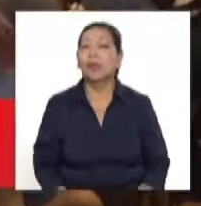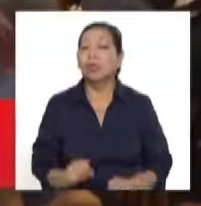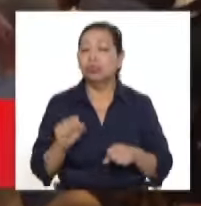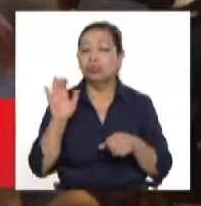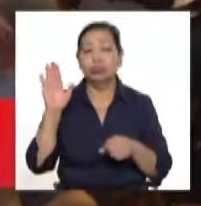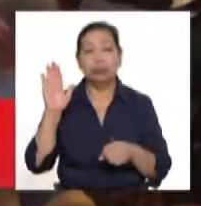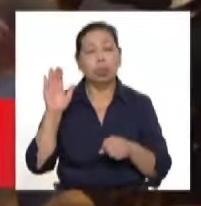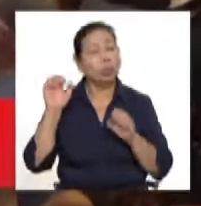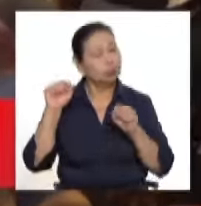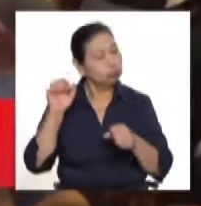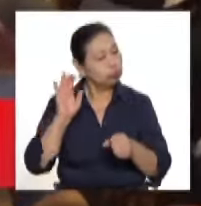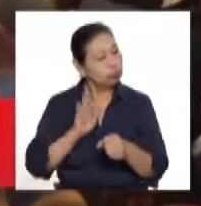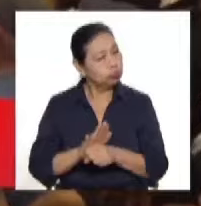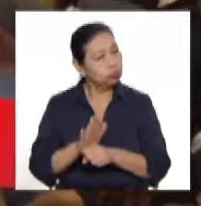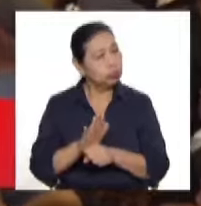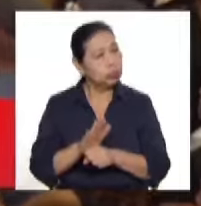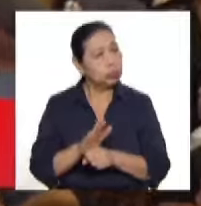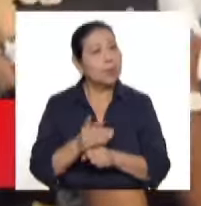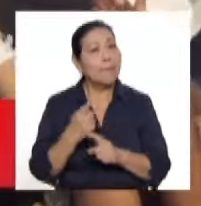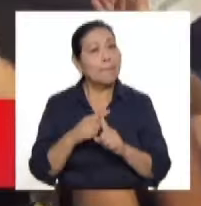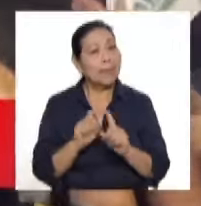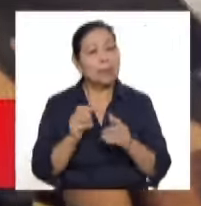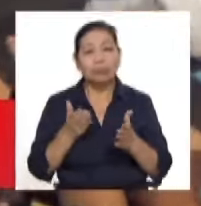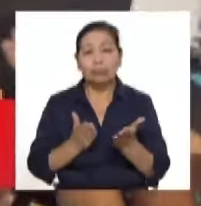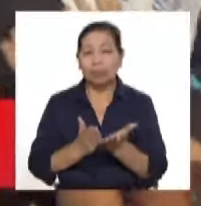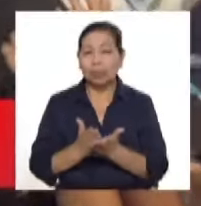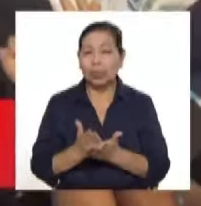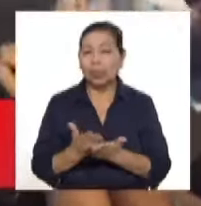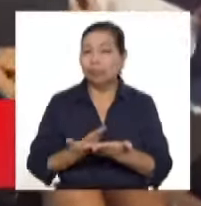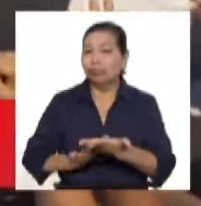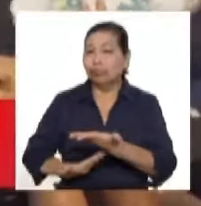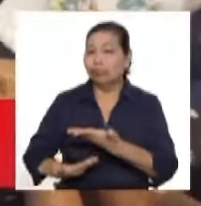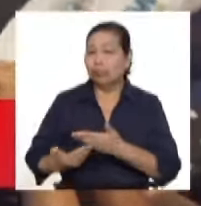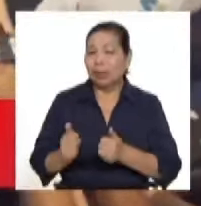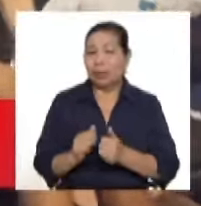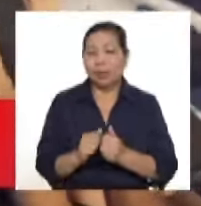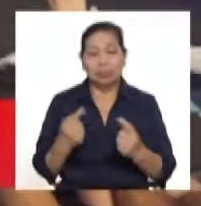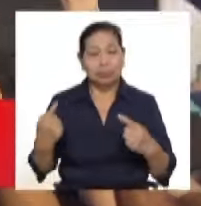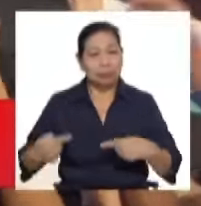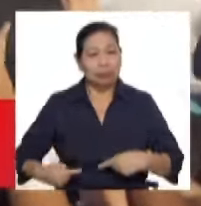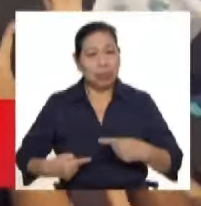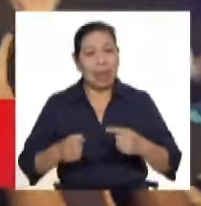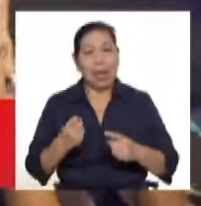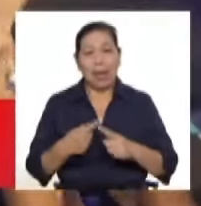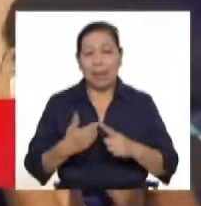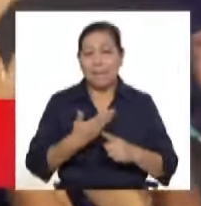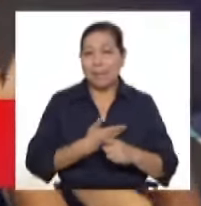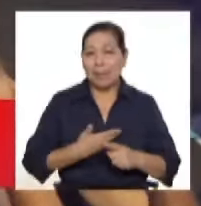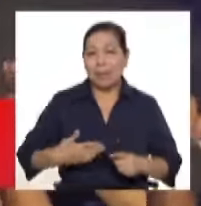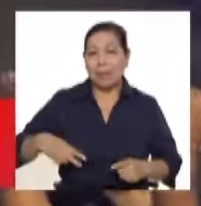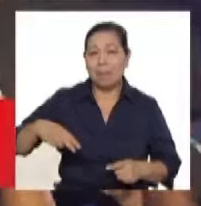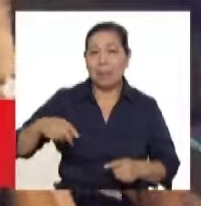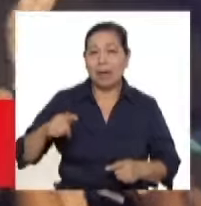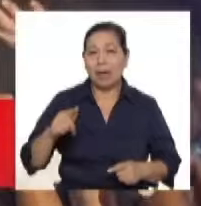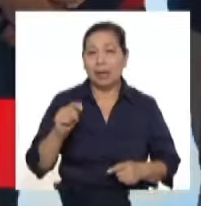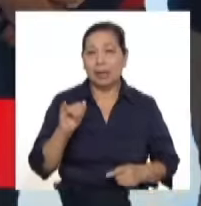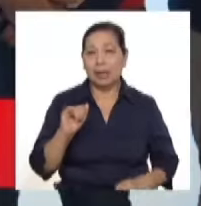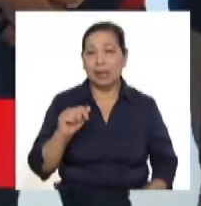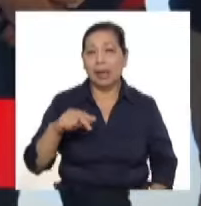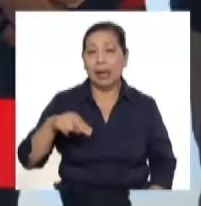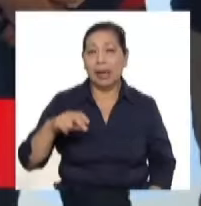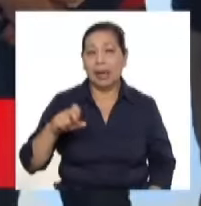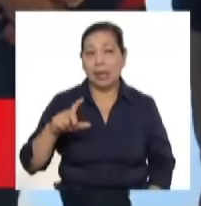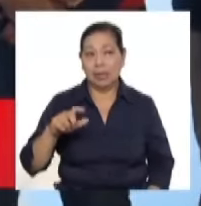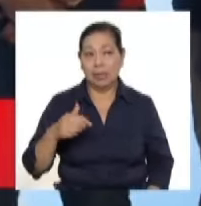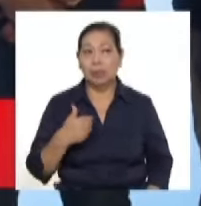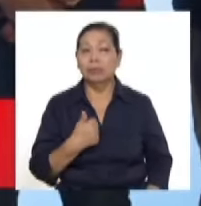Prometió total autonomía en sus actos, en medio de las circunstancias que enfrenta el expresidente Martinelli. Este que